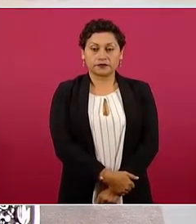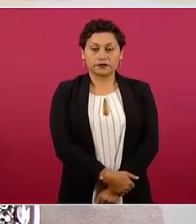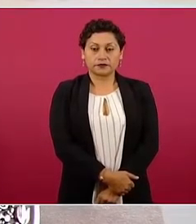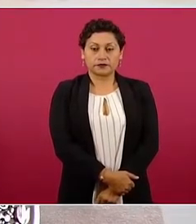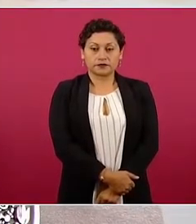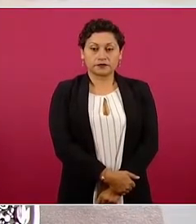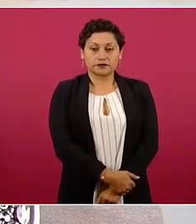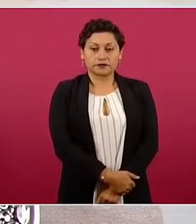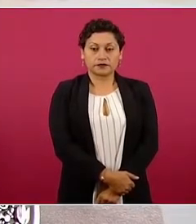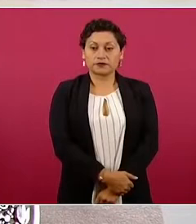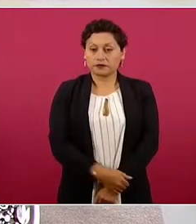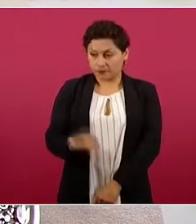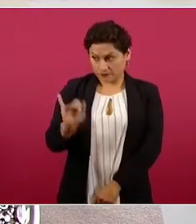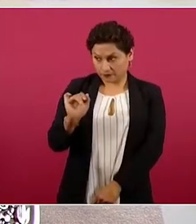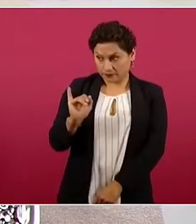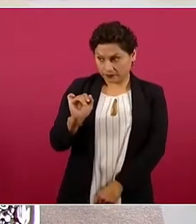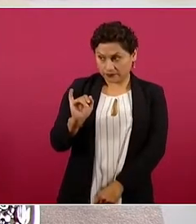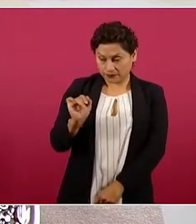Sí,